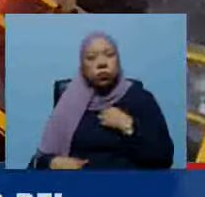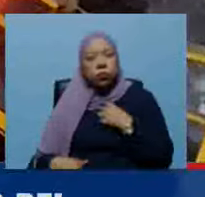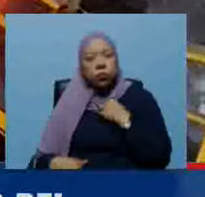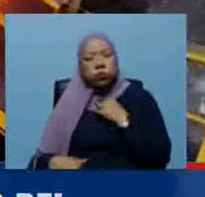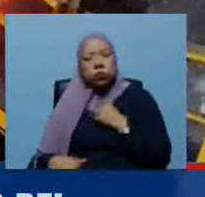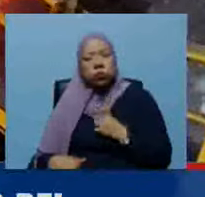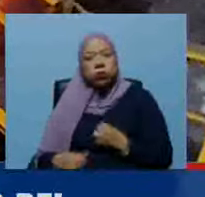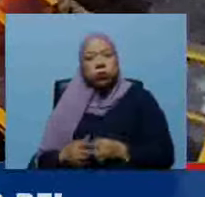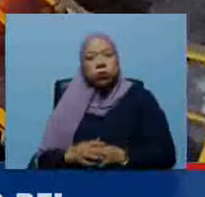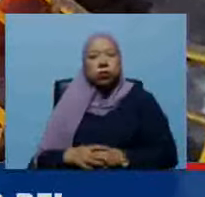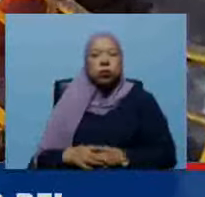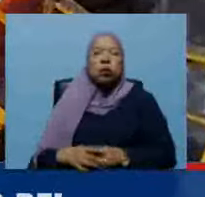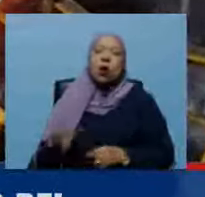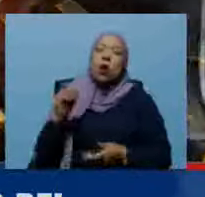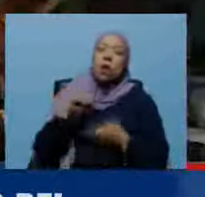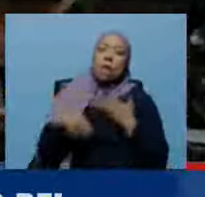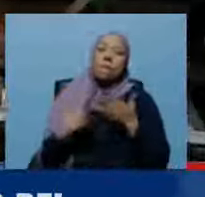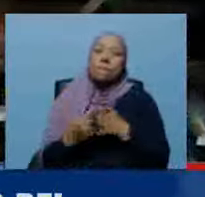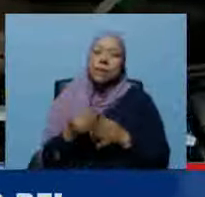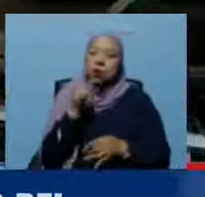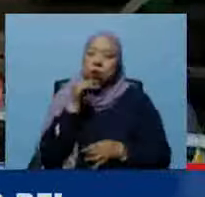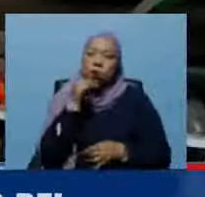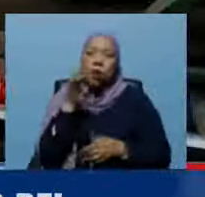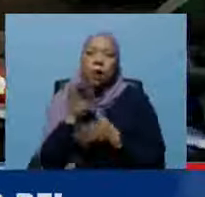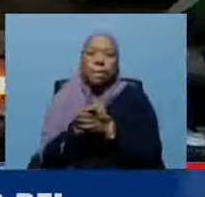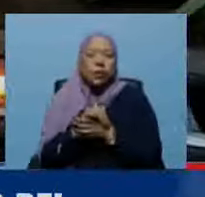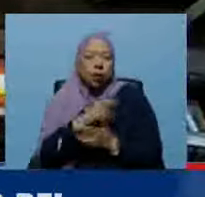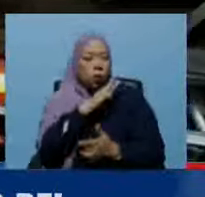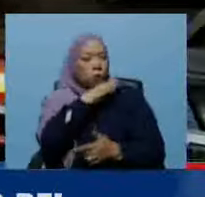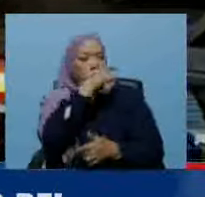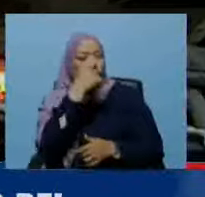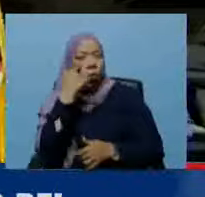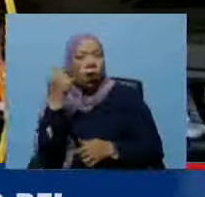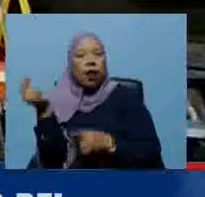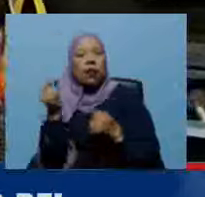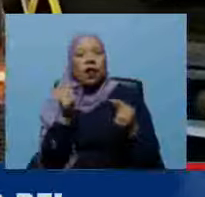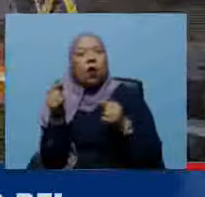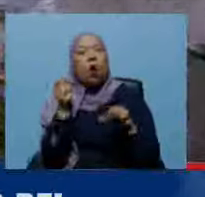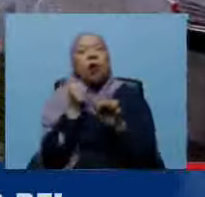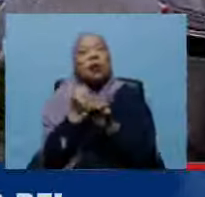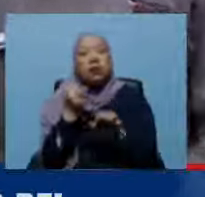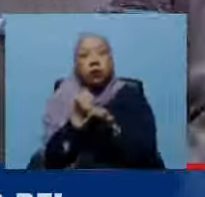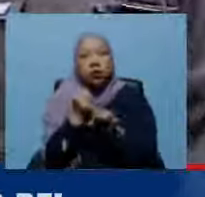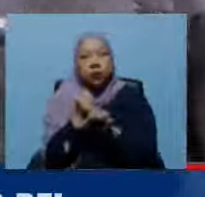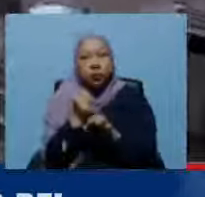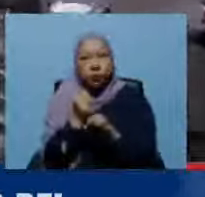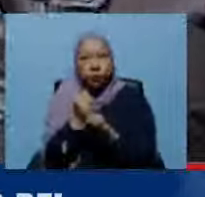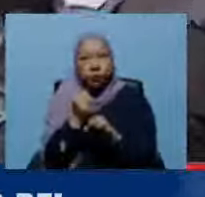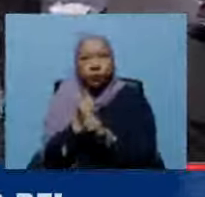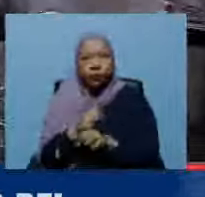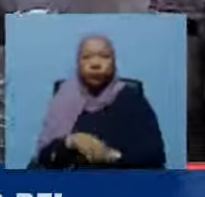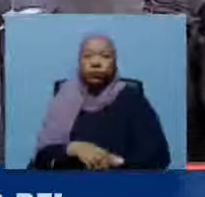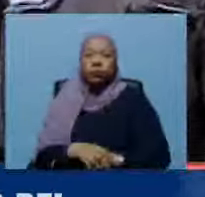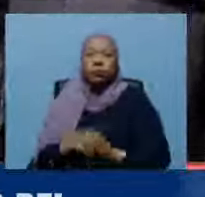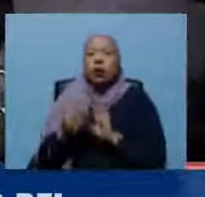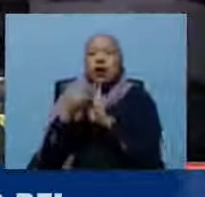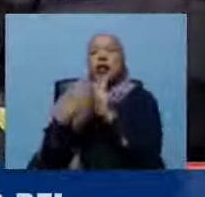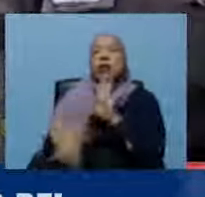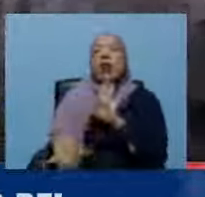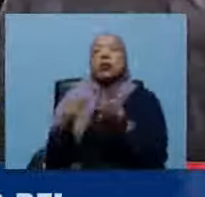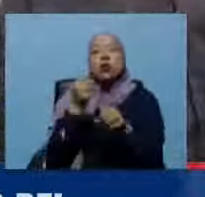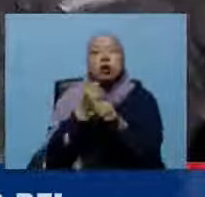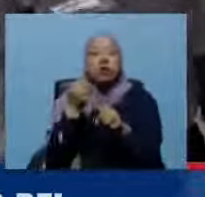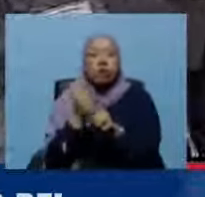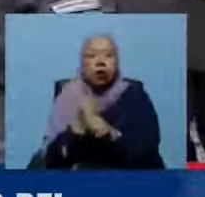entonces, vamos al puesto de mando. Camarada, compañero, estaba ahí dialogando con los trabajadores, los derechos de la clase